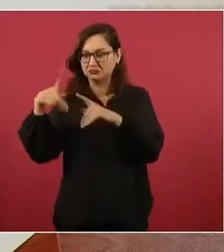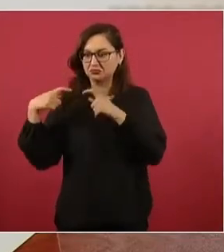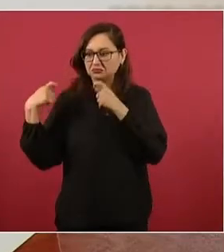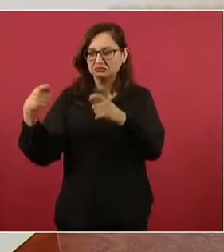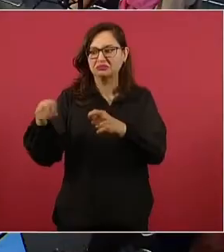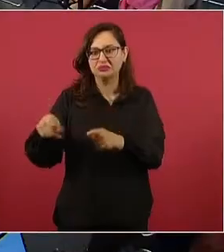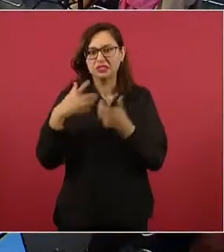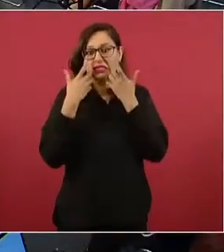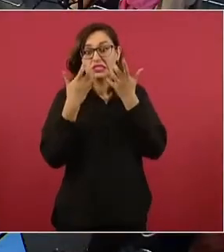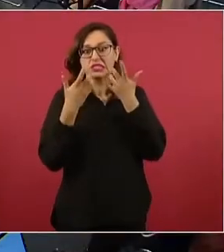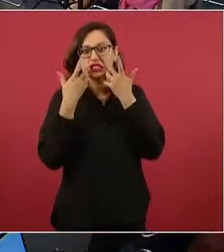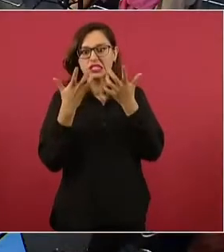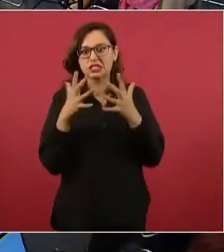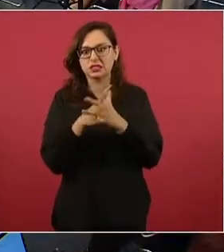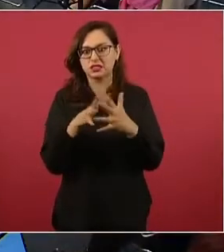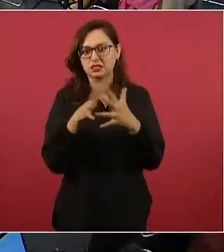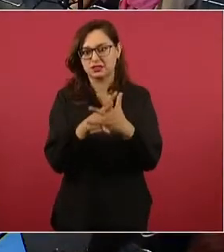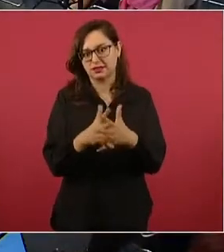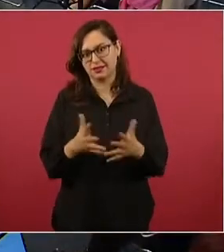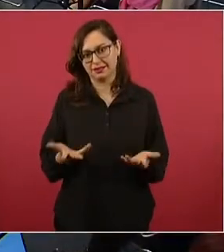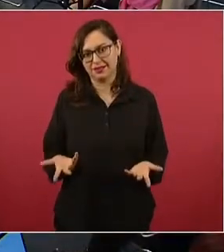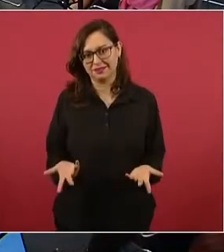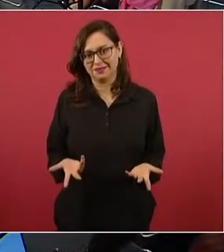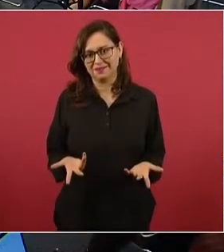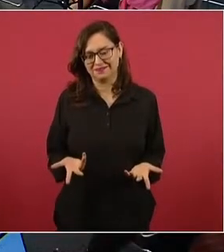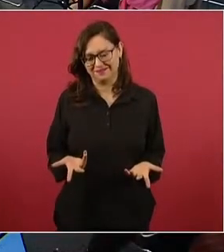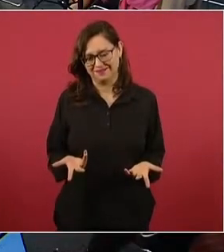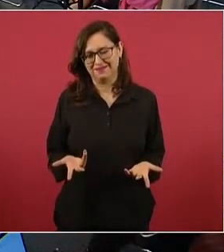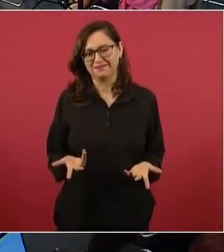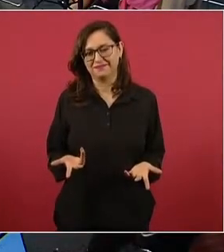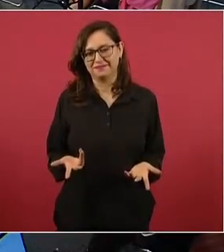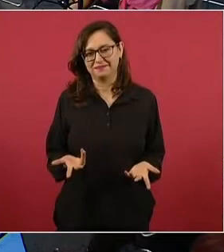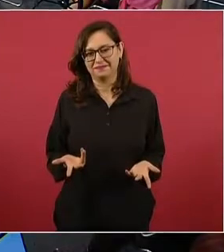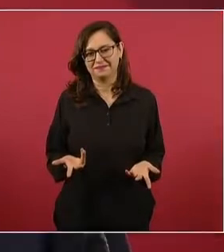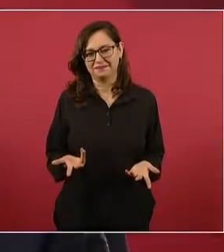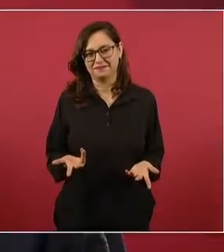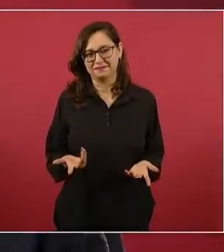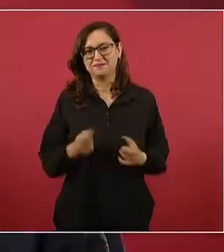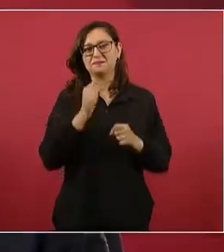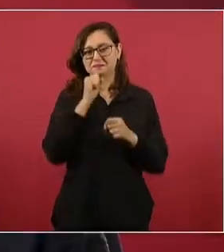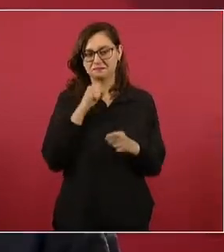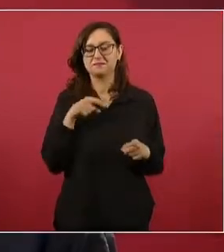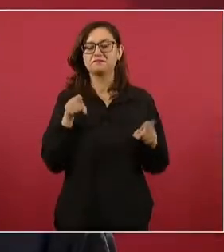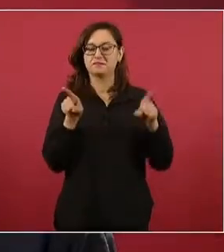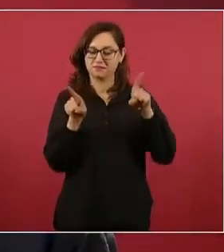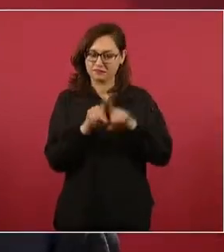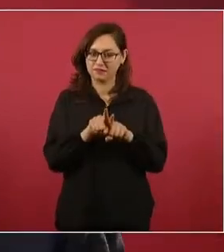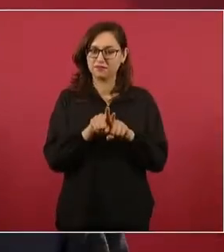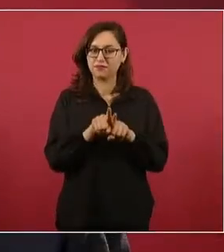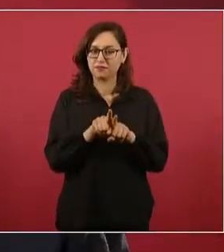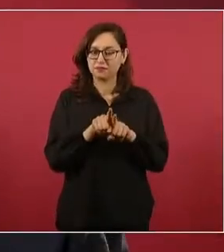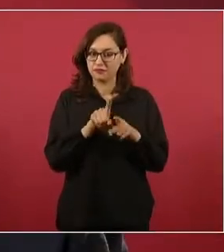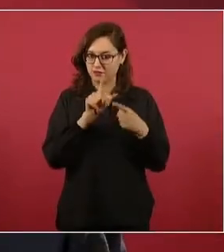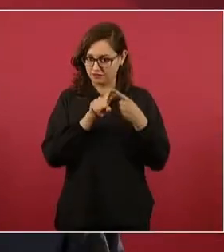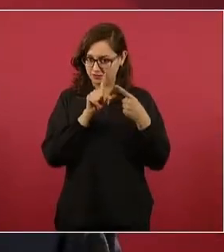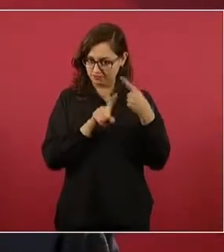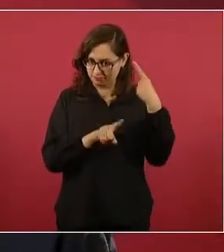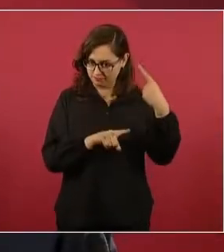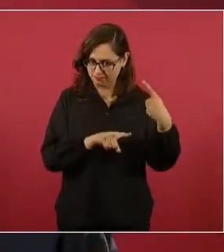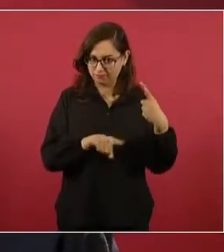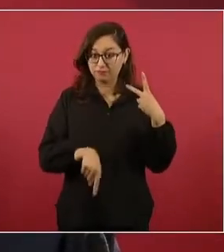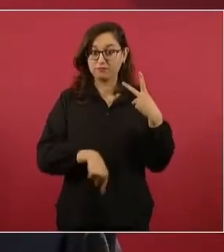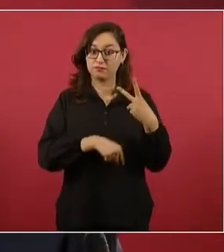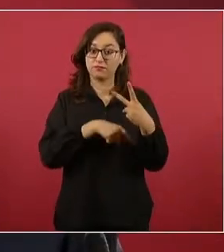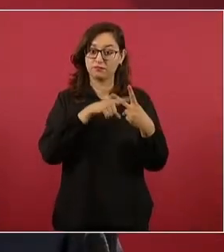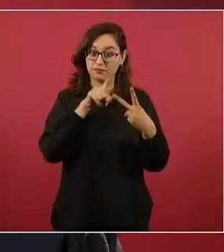¿sí?, cuando se hizo esa mención. Y luego hubo también una declaración que no creo que